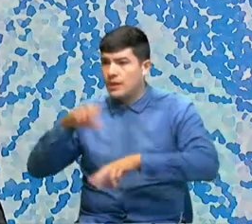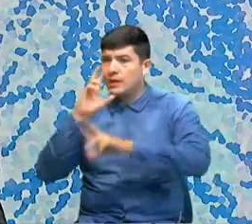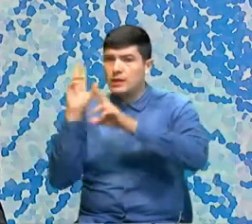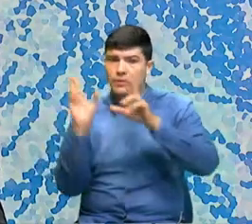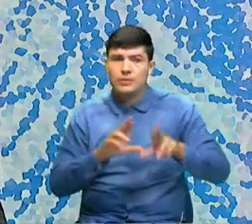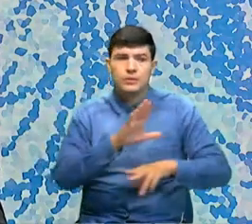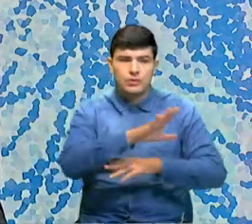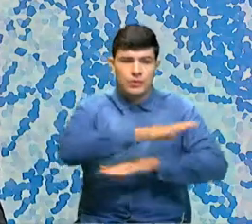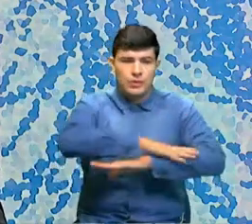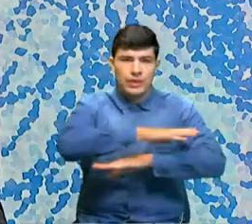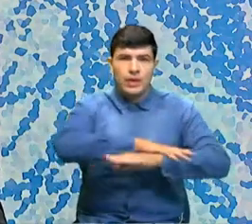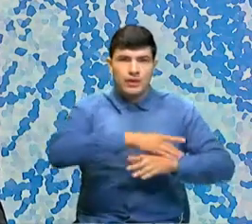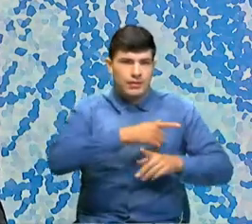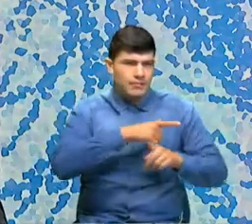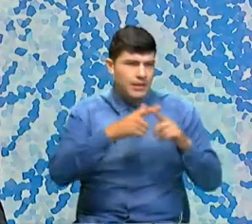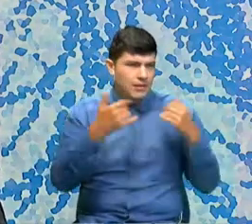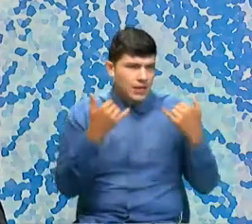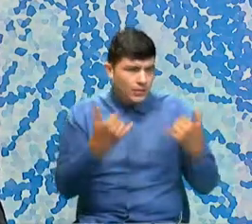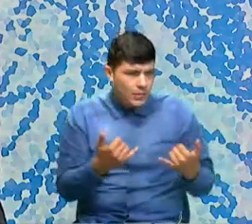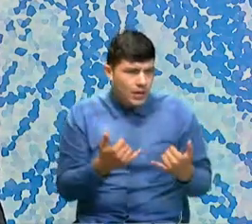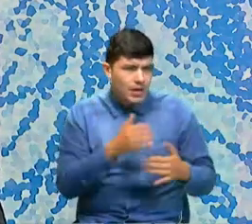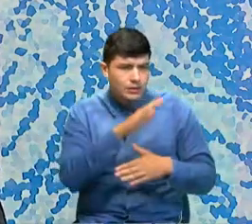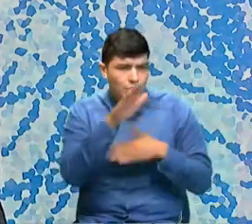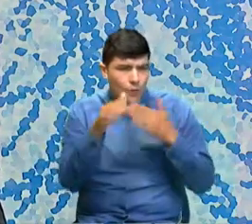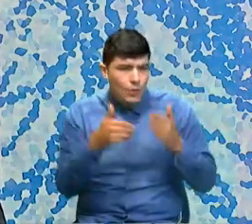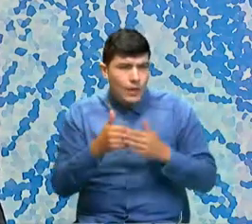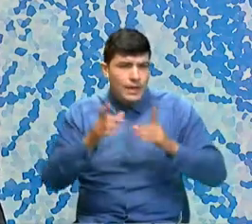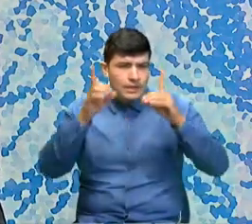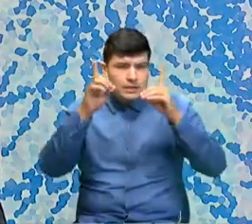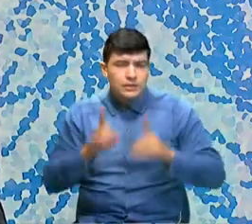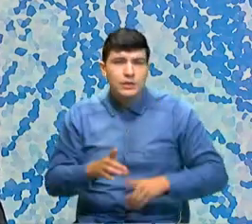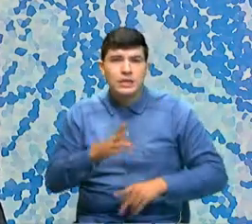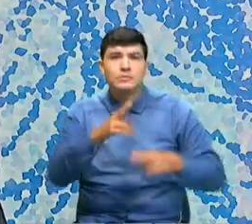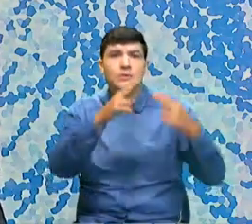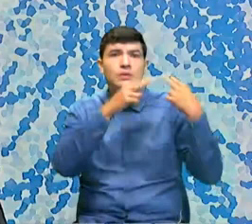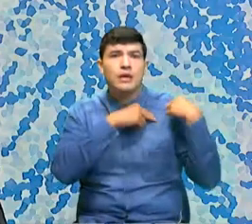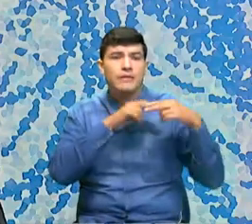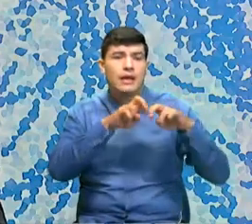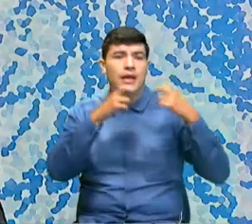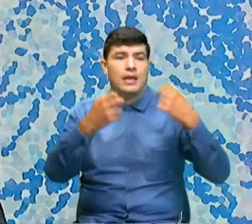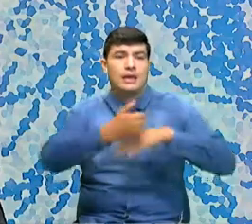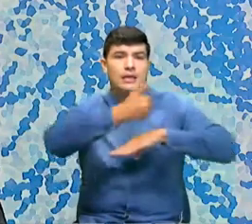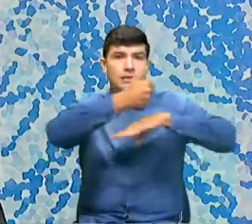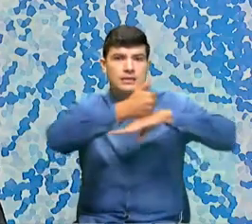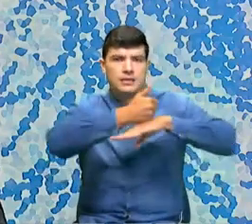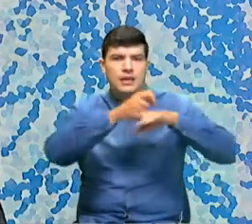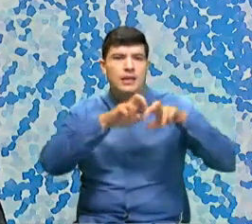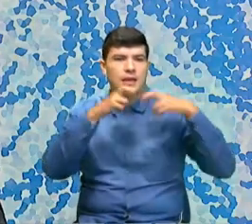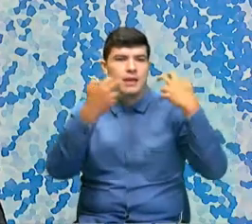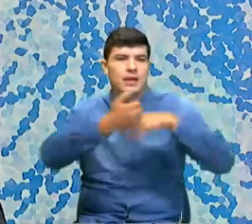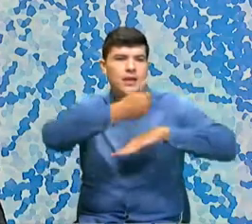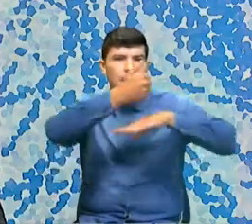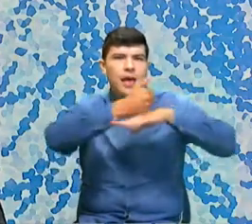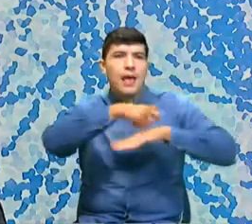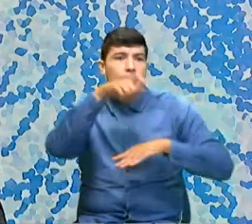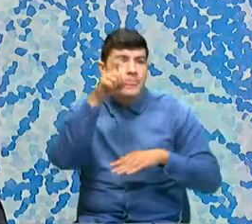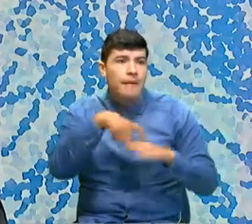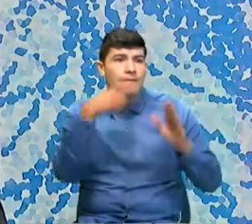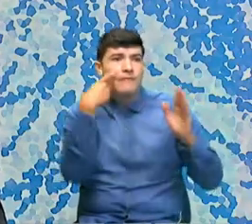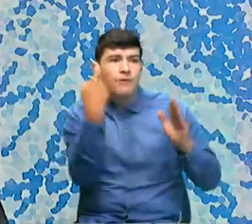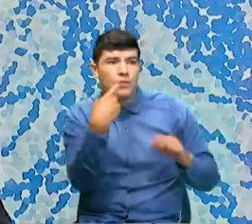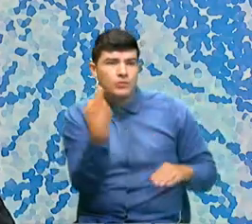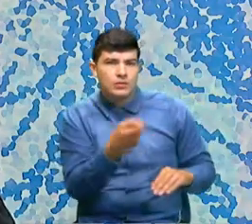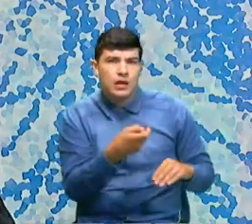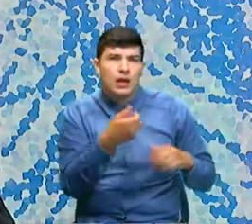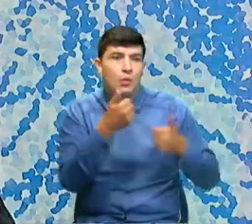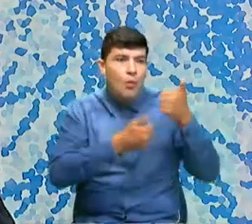convivencia. Okay. Pero la... todas esas decisiones son de la asamblea. Al ser de la asamblea, lo que hay que buscar directamente